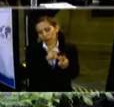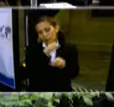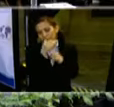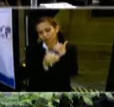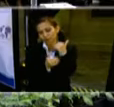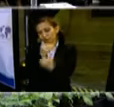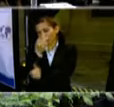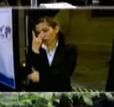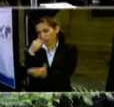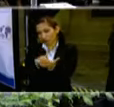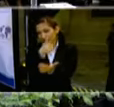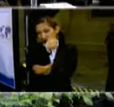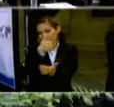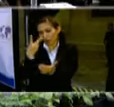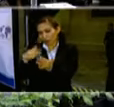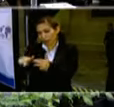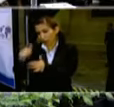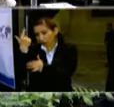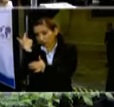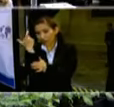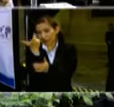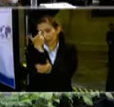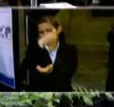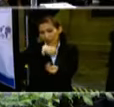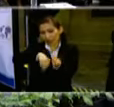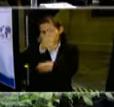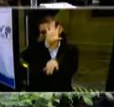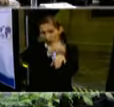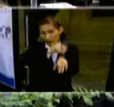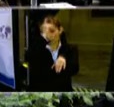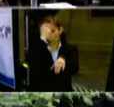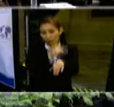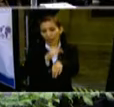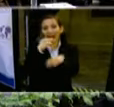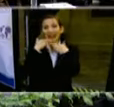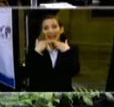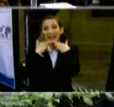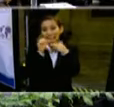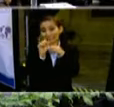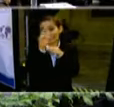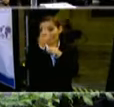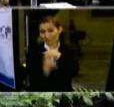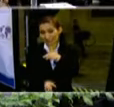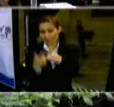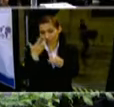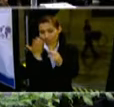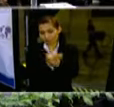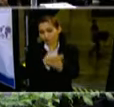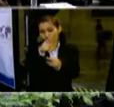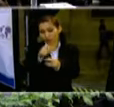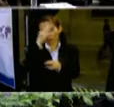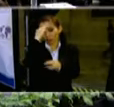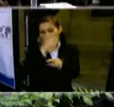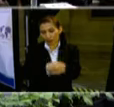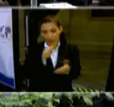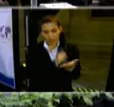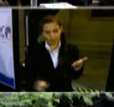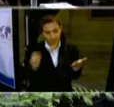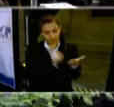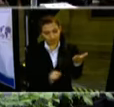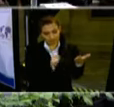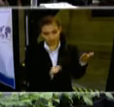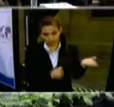Evolución 2006-2012 del presupuesto autorizado por la Secretaría de Relaciones Exteriores en su memoria documental,